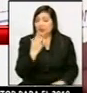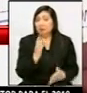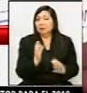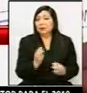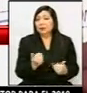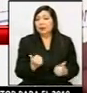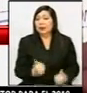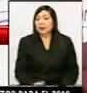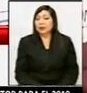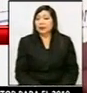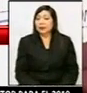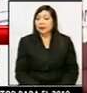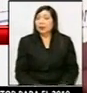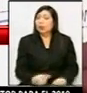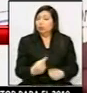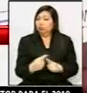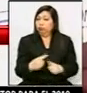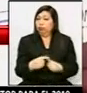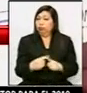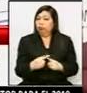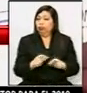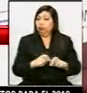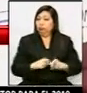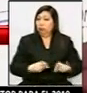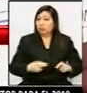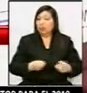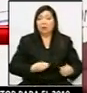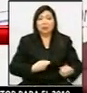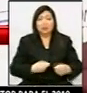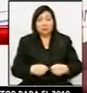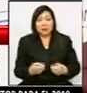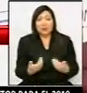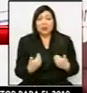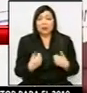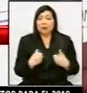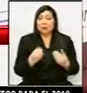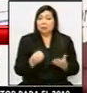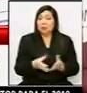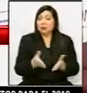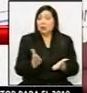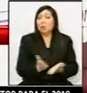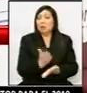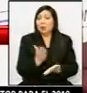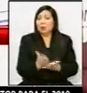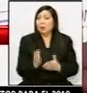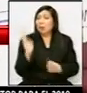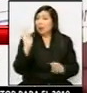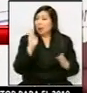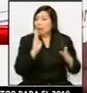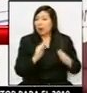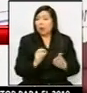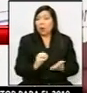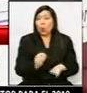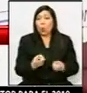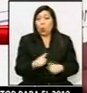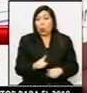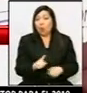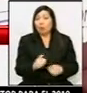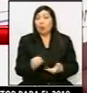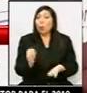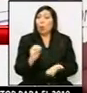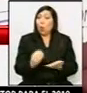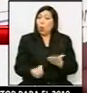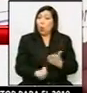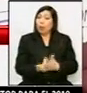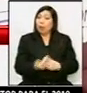ya están varias parcelas, están en remate, hay varios problemas, ¿no? Lo que me preocupa allí es que cada vez que hay una nueva gestión hay que